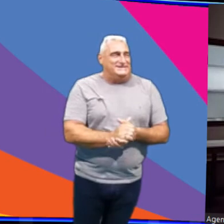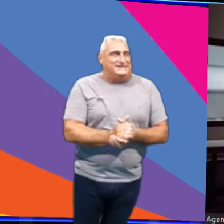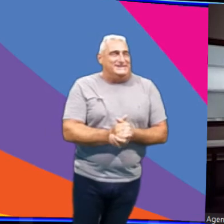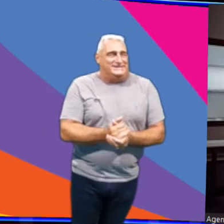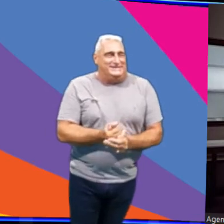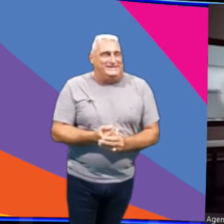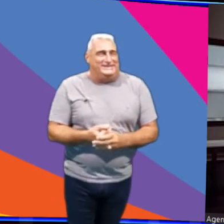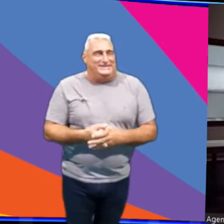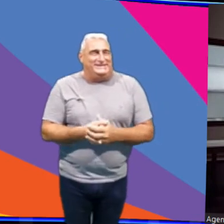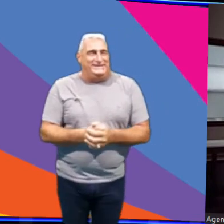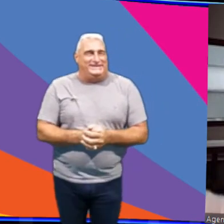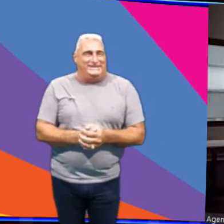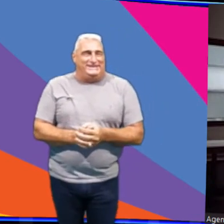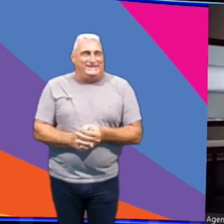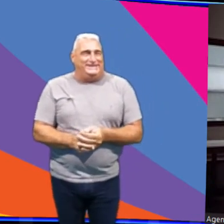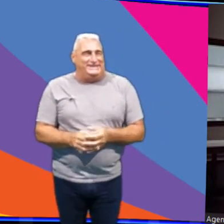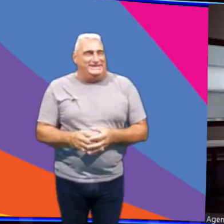Se hace.